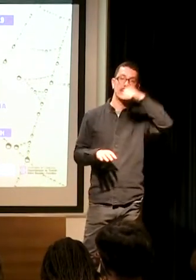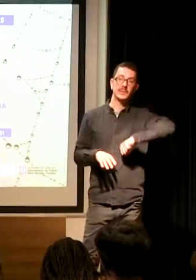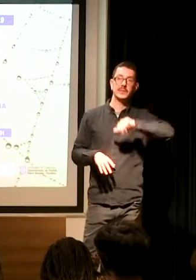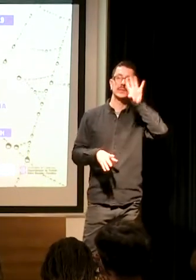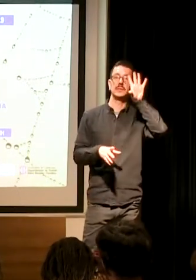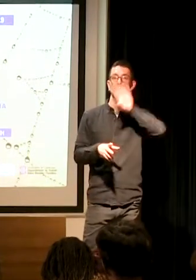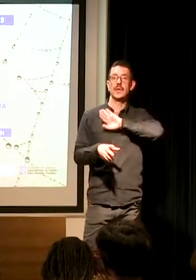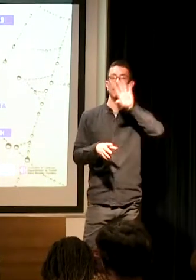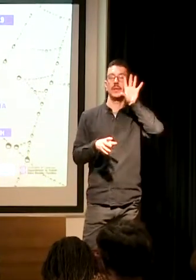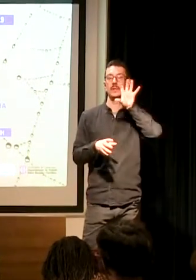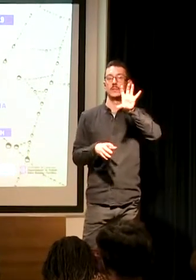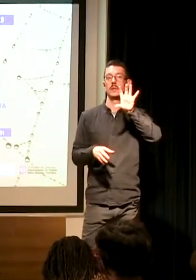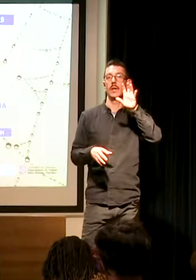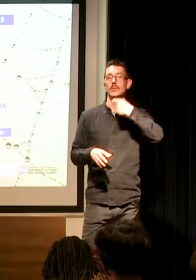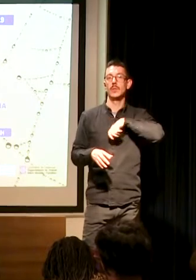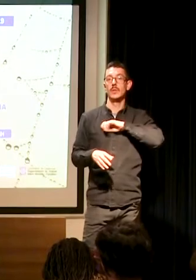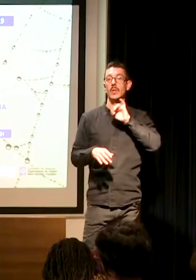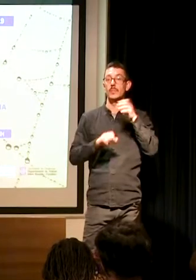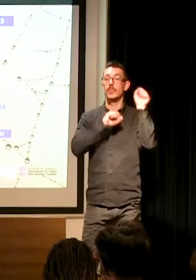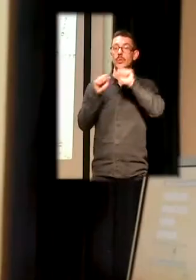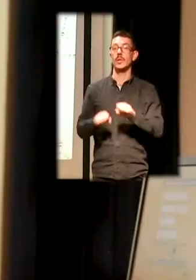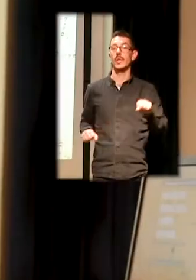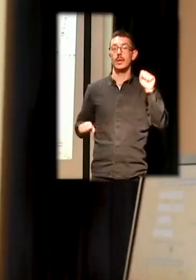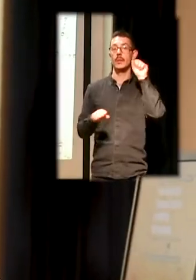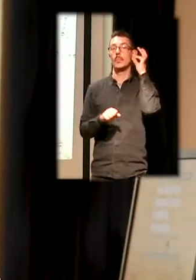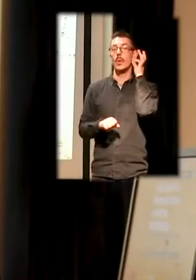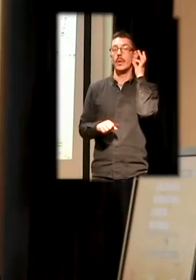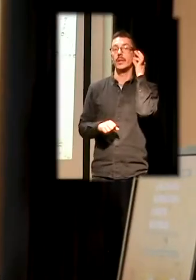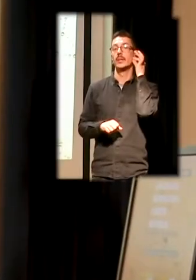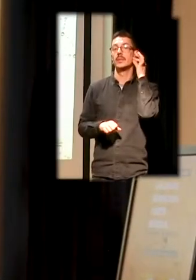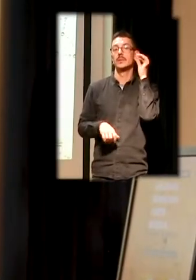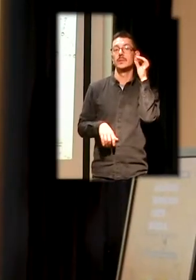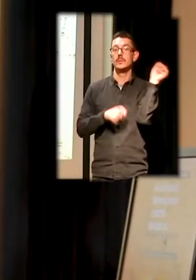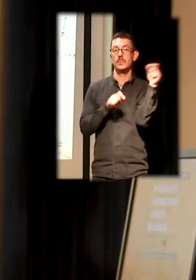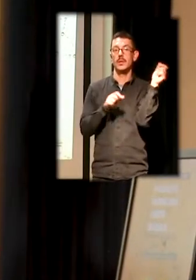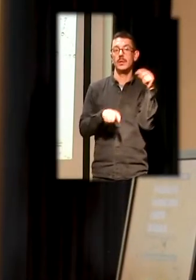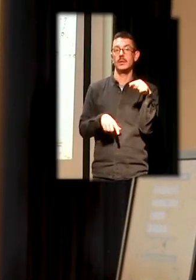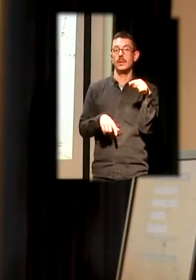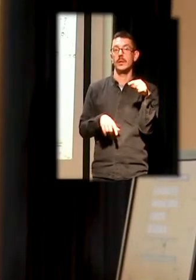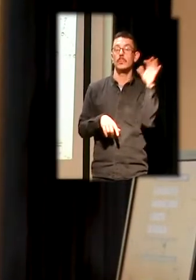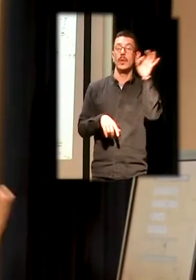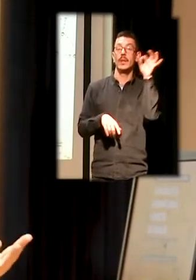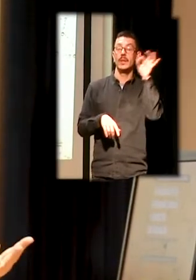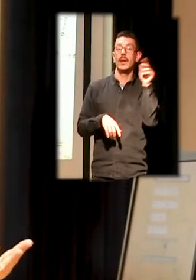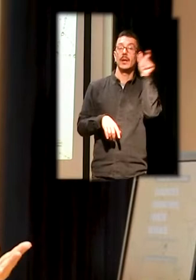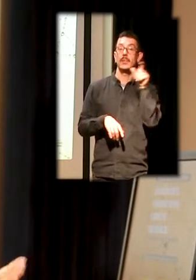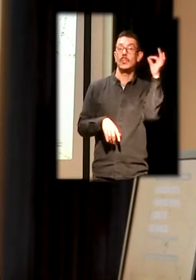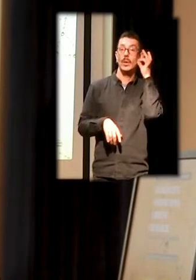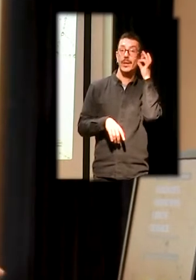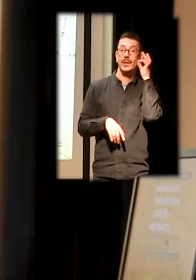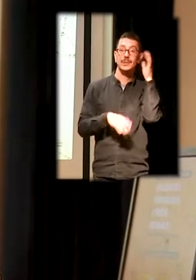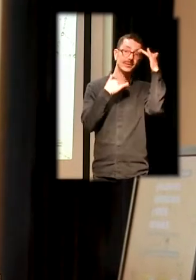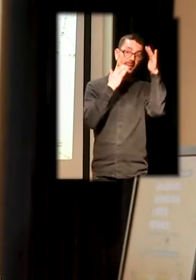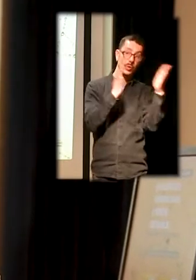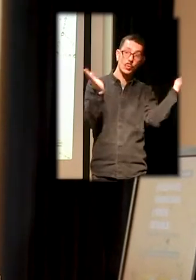no protege a las mujeres migrantes, y ellas también encuentran que el porcentaje de mujeres que son desatendidas es también más alto